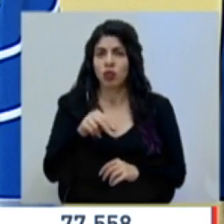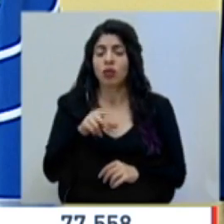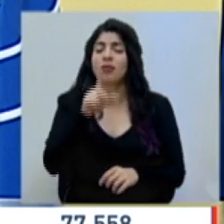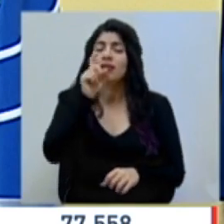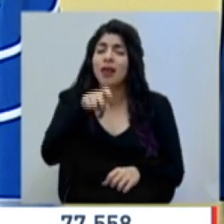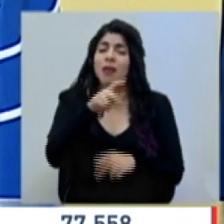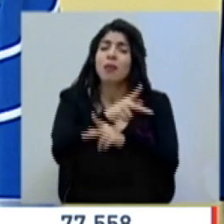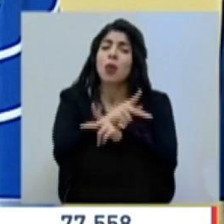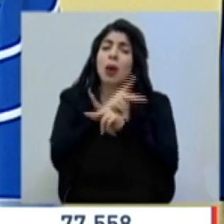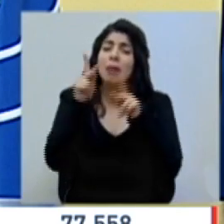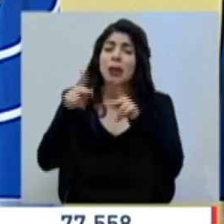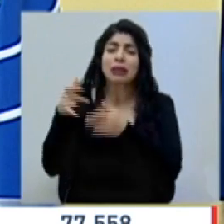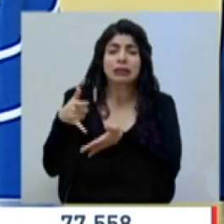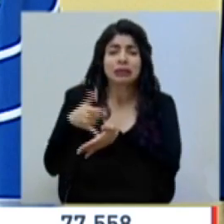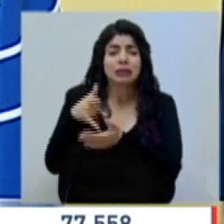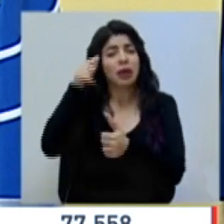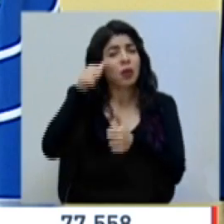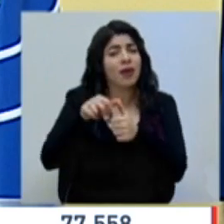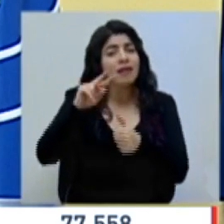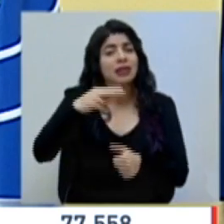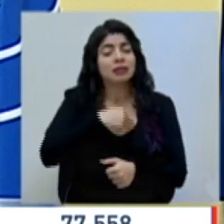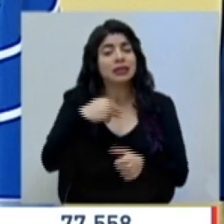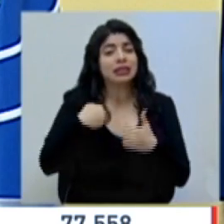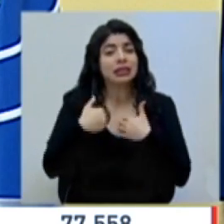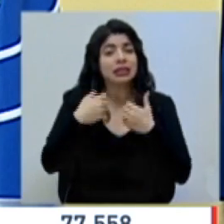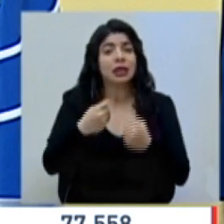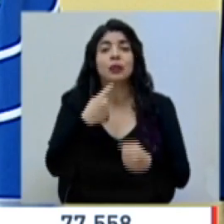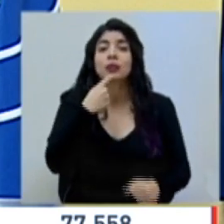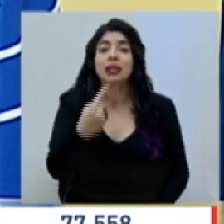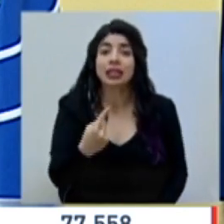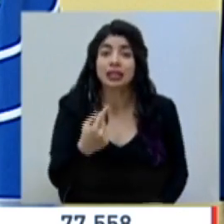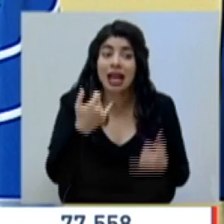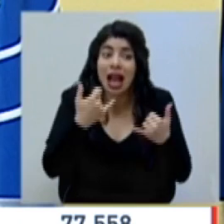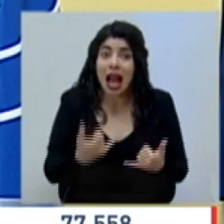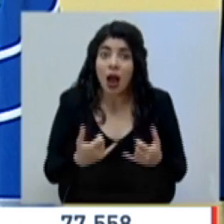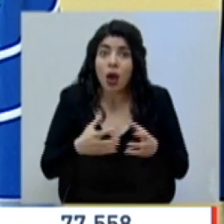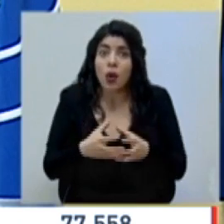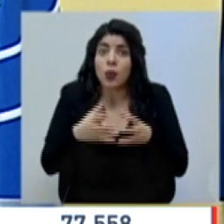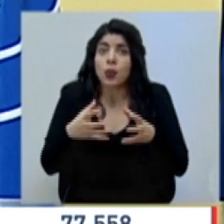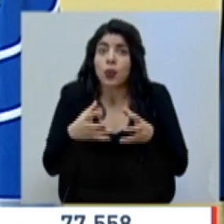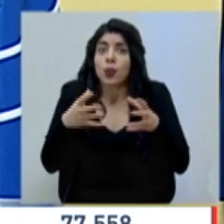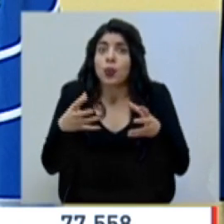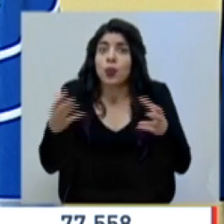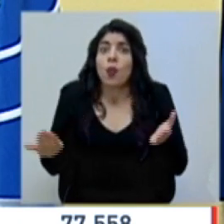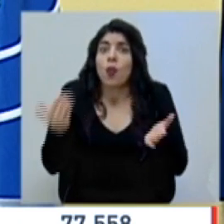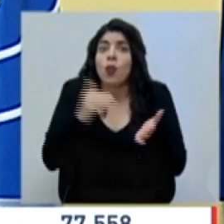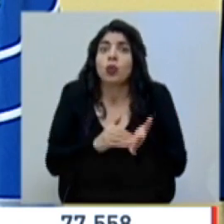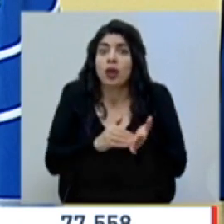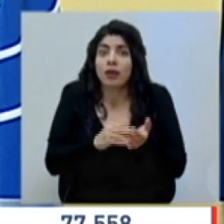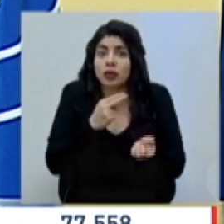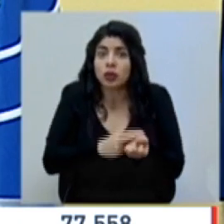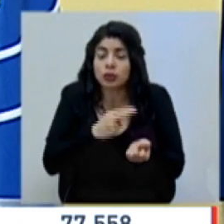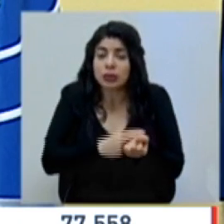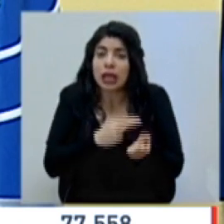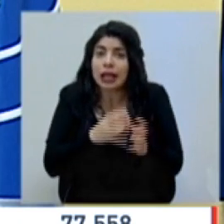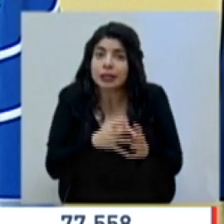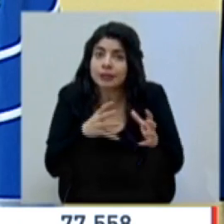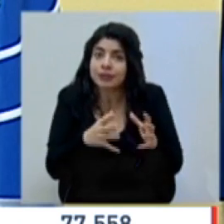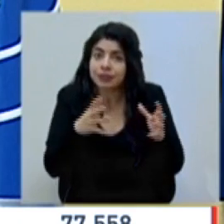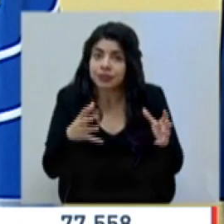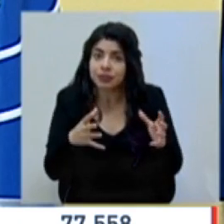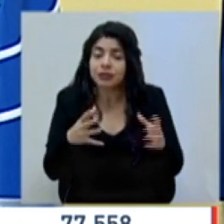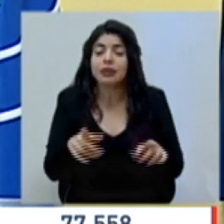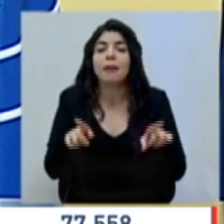Les recuerdo lo que el viceministro de Salud decía: estamos aumentando nuevamente la ocupación de los hospitales